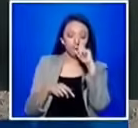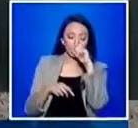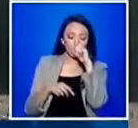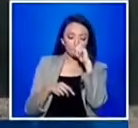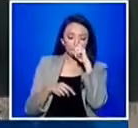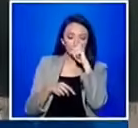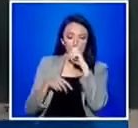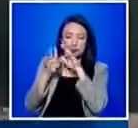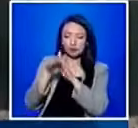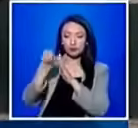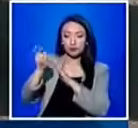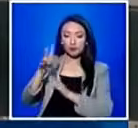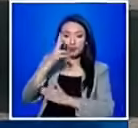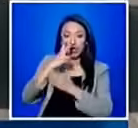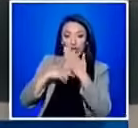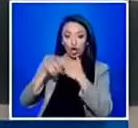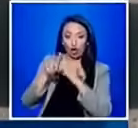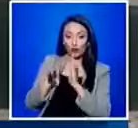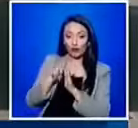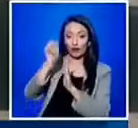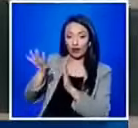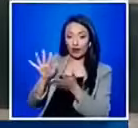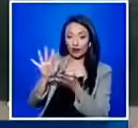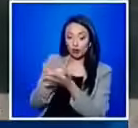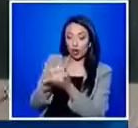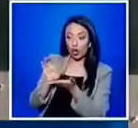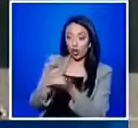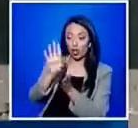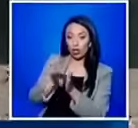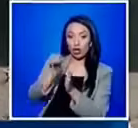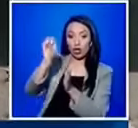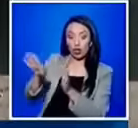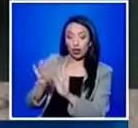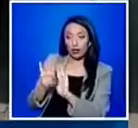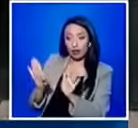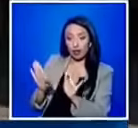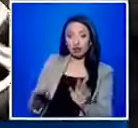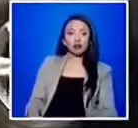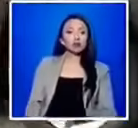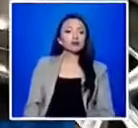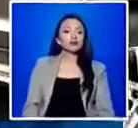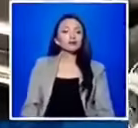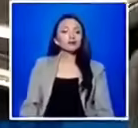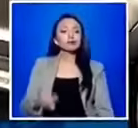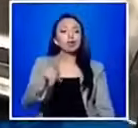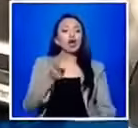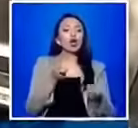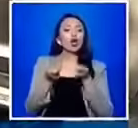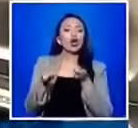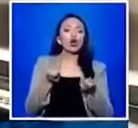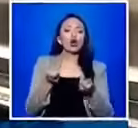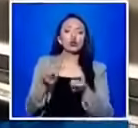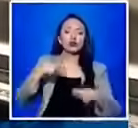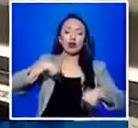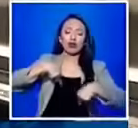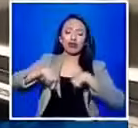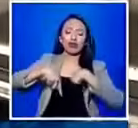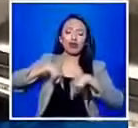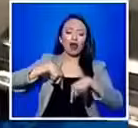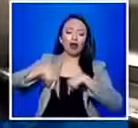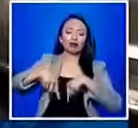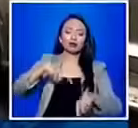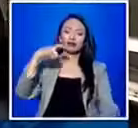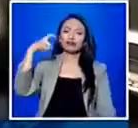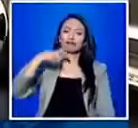pues a sus hijos a que inicien ya pues la jornada escolar, es también un control por parte de la Agencia Metropolitana